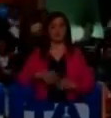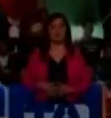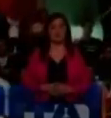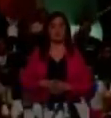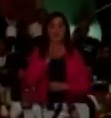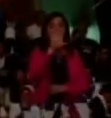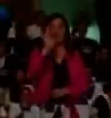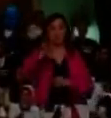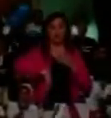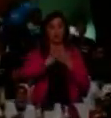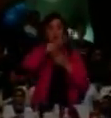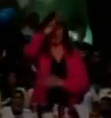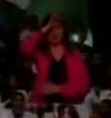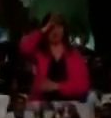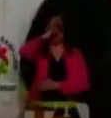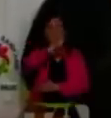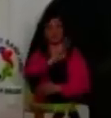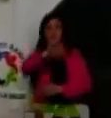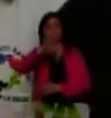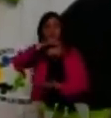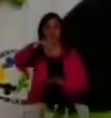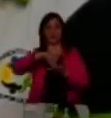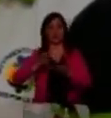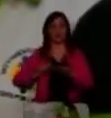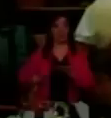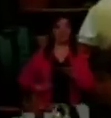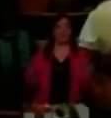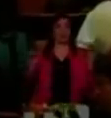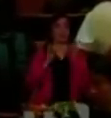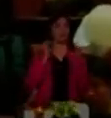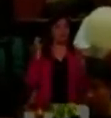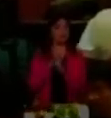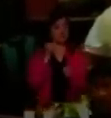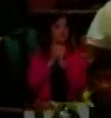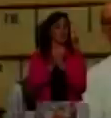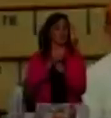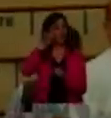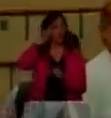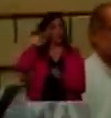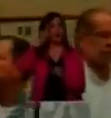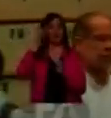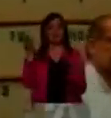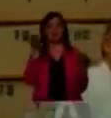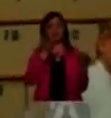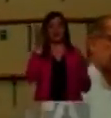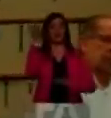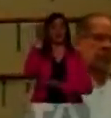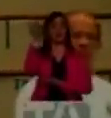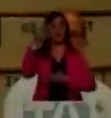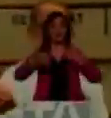16.000 millones de dólares. 58 nuevos hospitales, 61 centros de salud y más obras en camino fueron recordados en los discursos de los